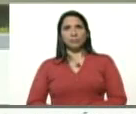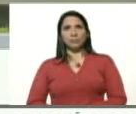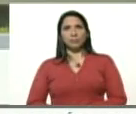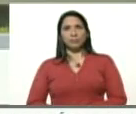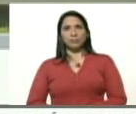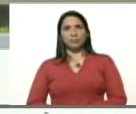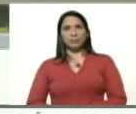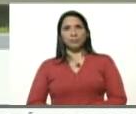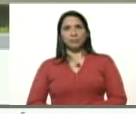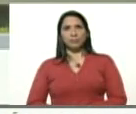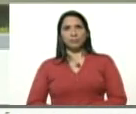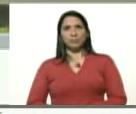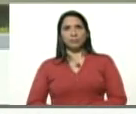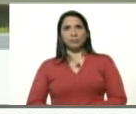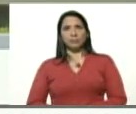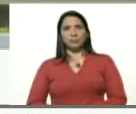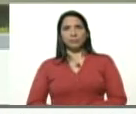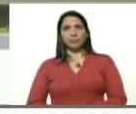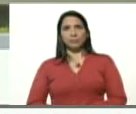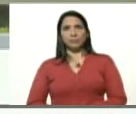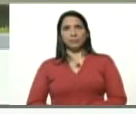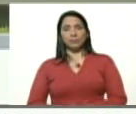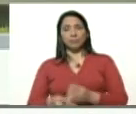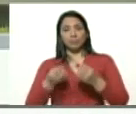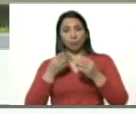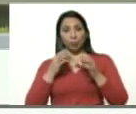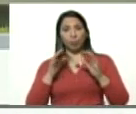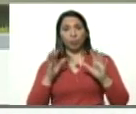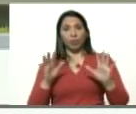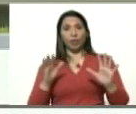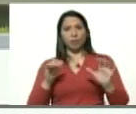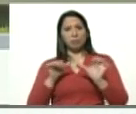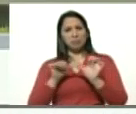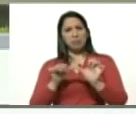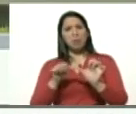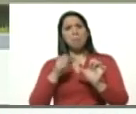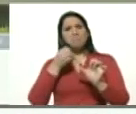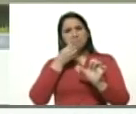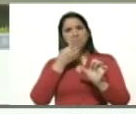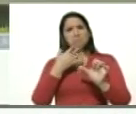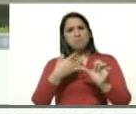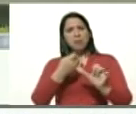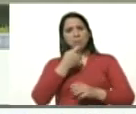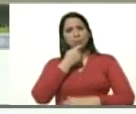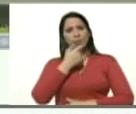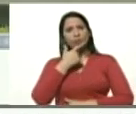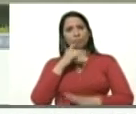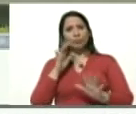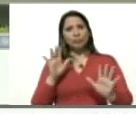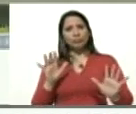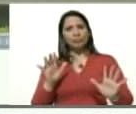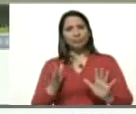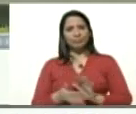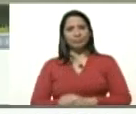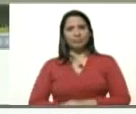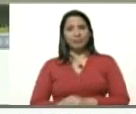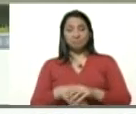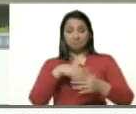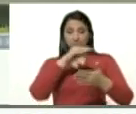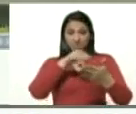Bueno, quedó bien bonito el